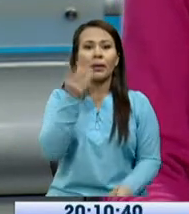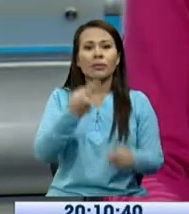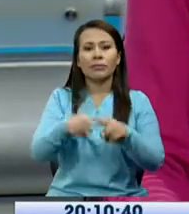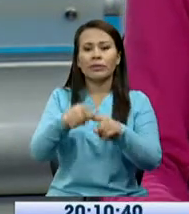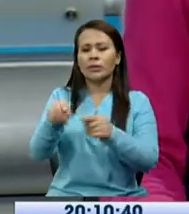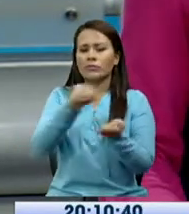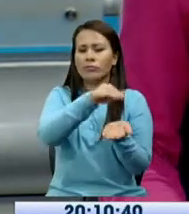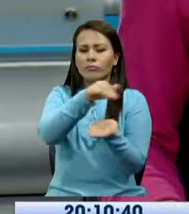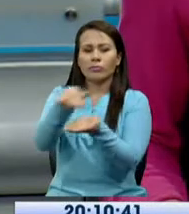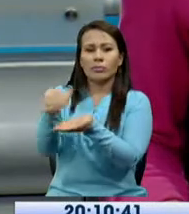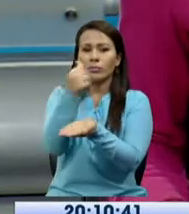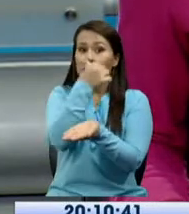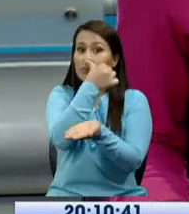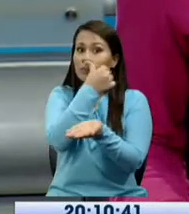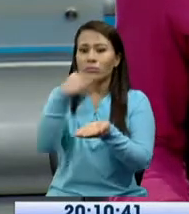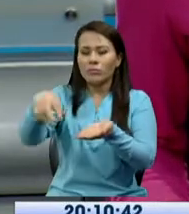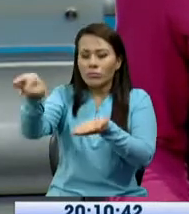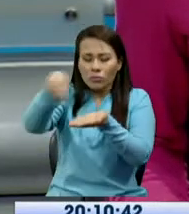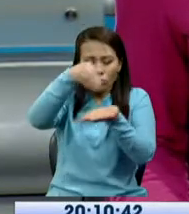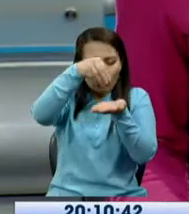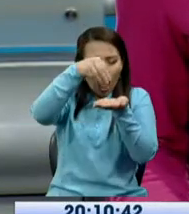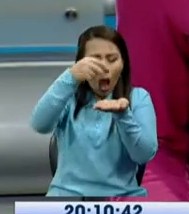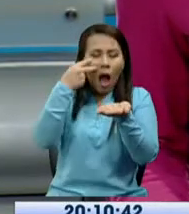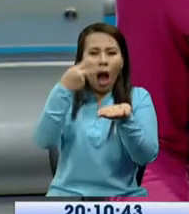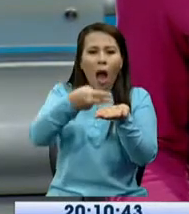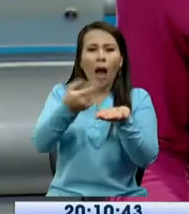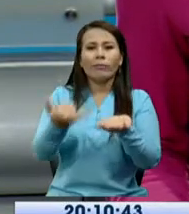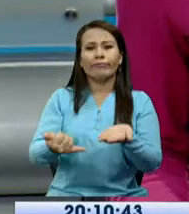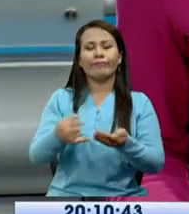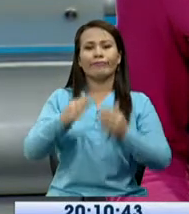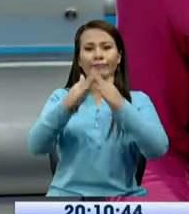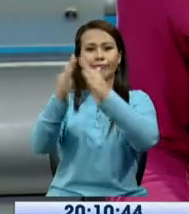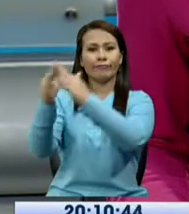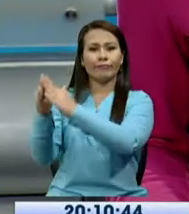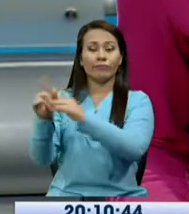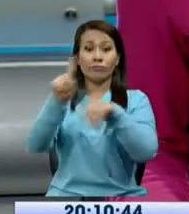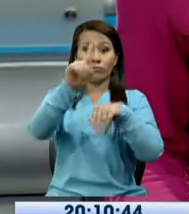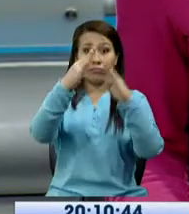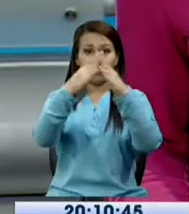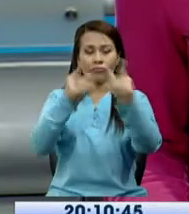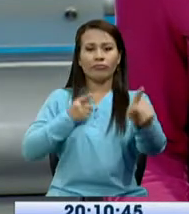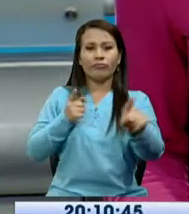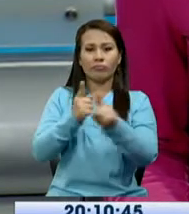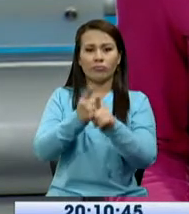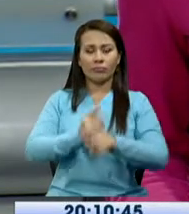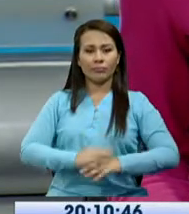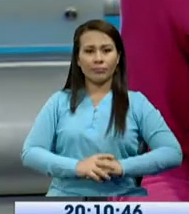sustancias sujetas a fiscalización fueron halladas durante el allanamiento de una vivienda.